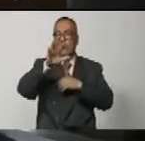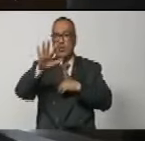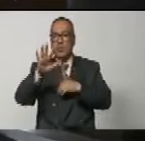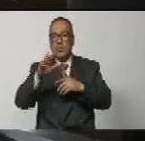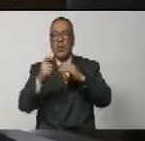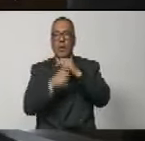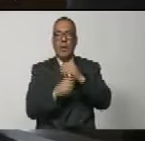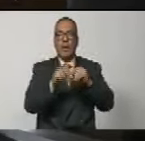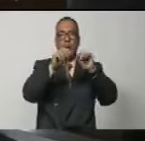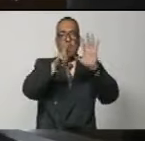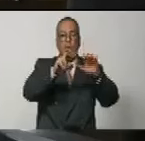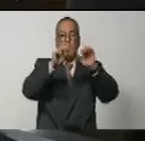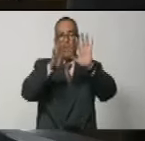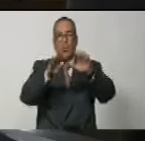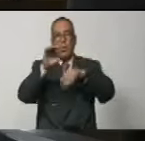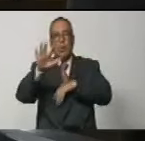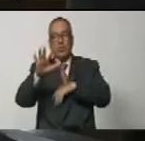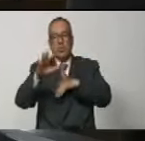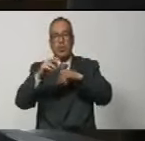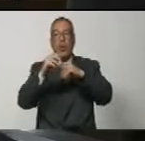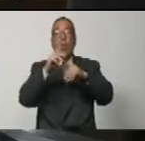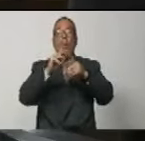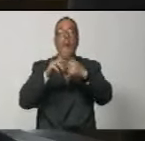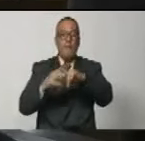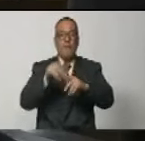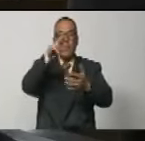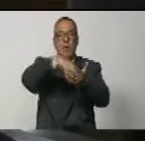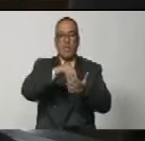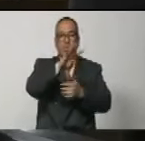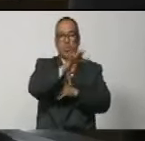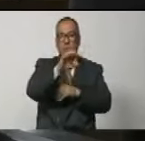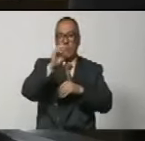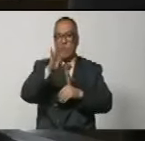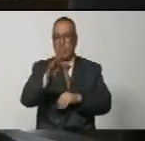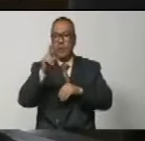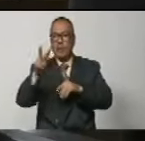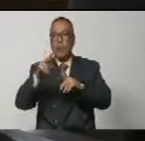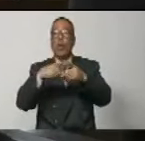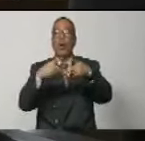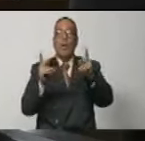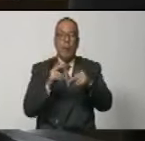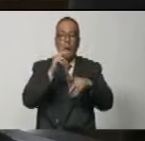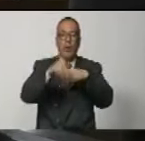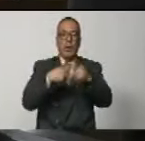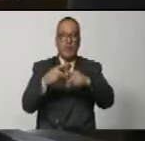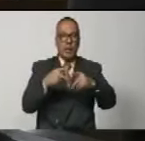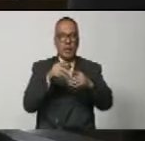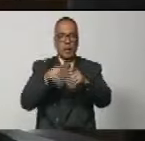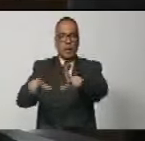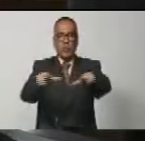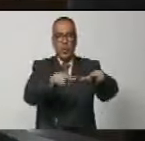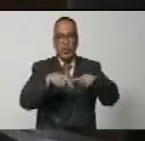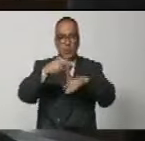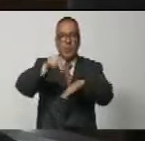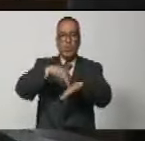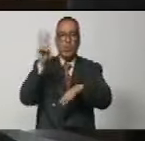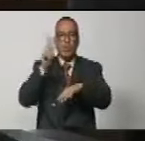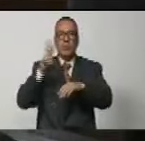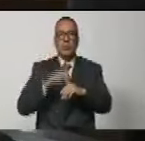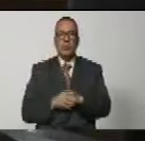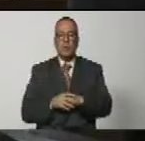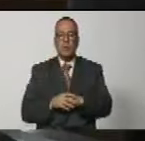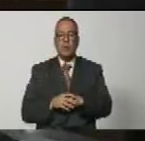y tocamos 795 parroquias de las 1.442 parroquias que conforman el territorio